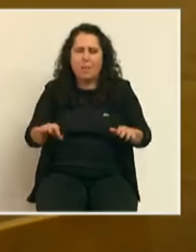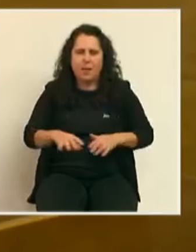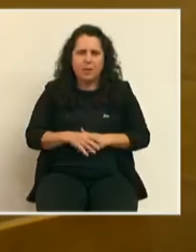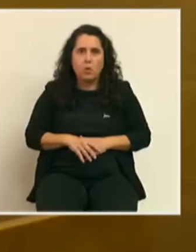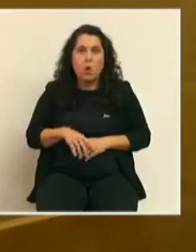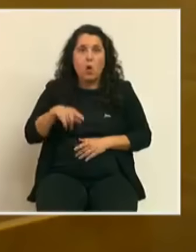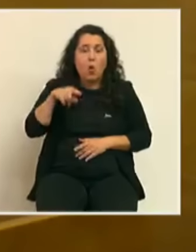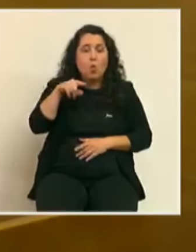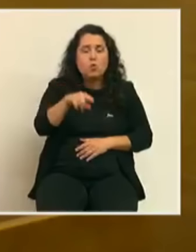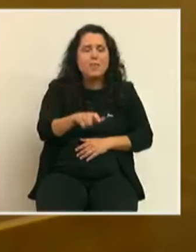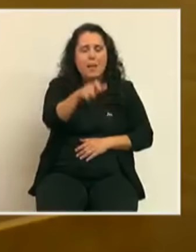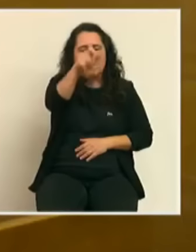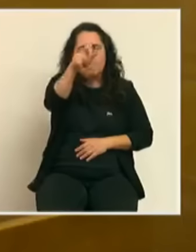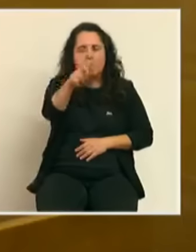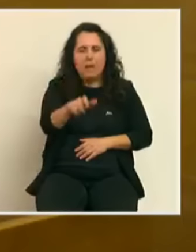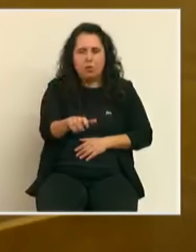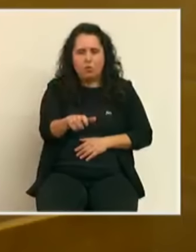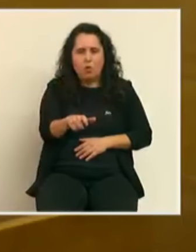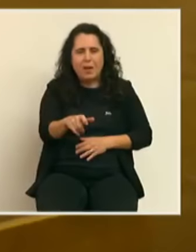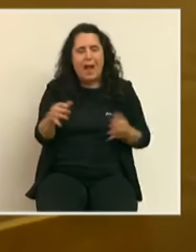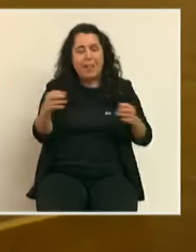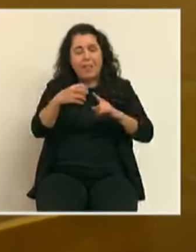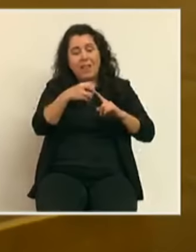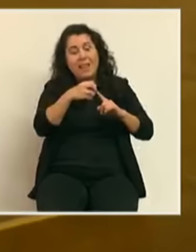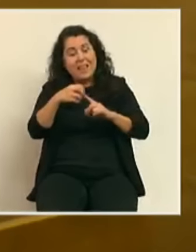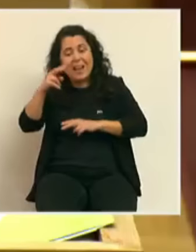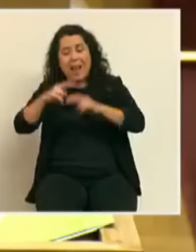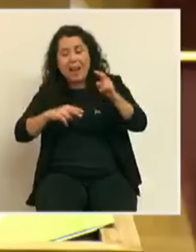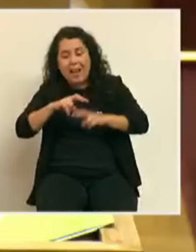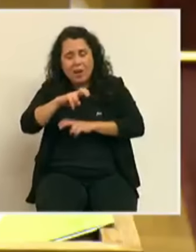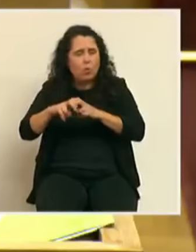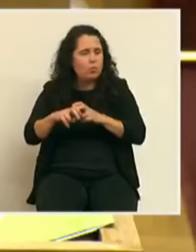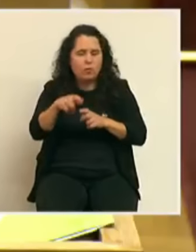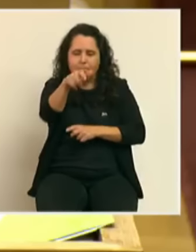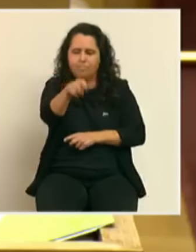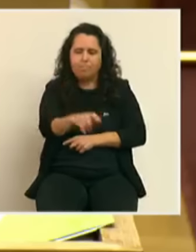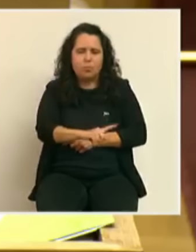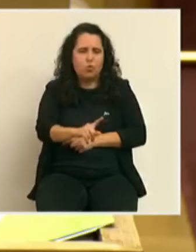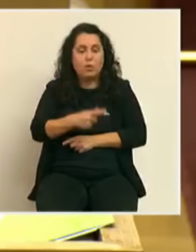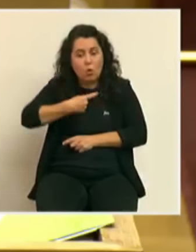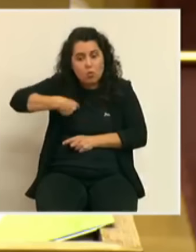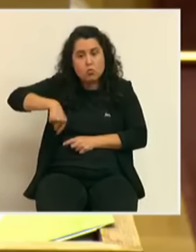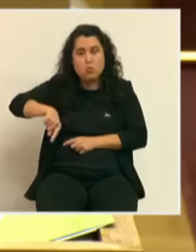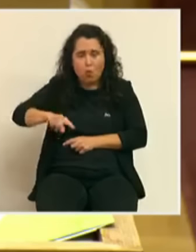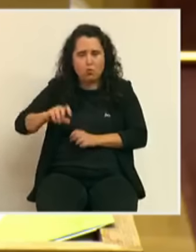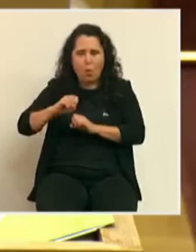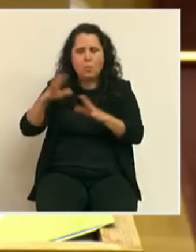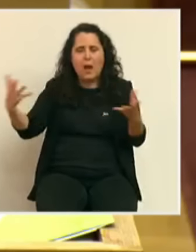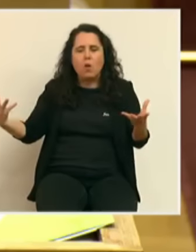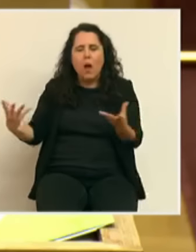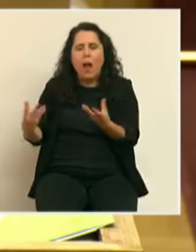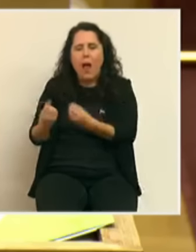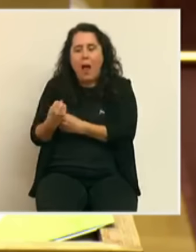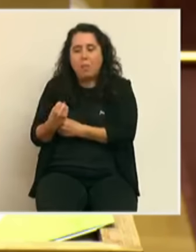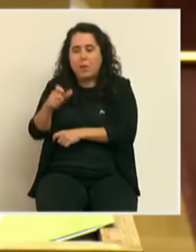no es la persona que ha de liderar la reconstrucción? Y claro que nosotros estaremos del costado de